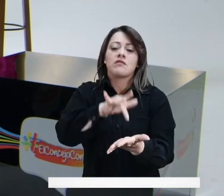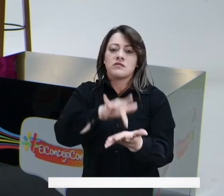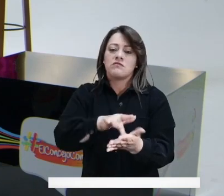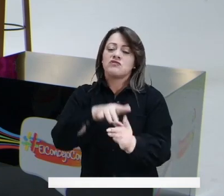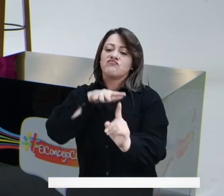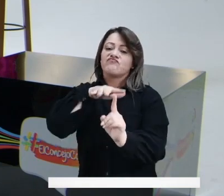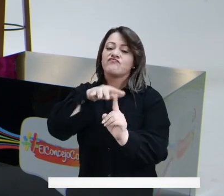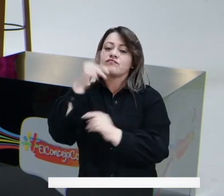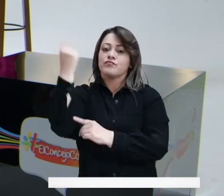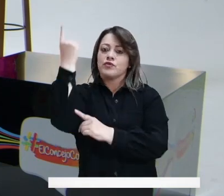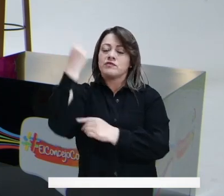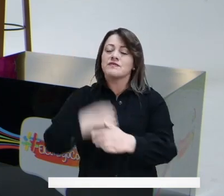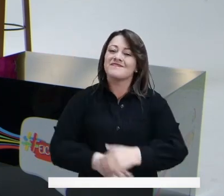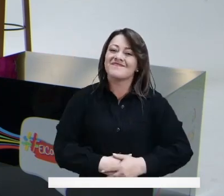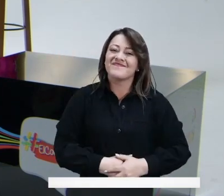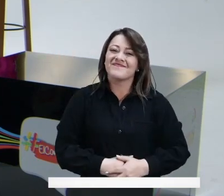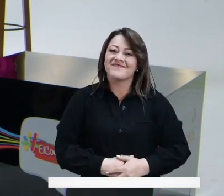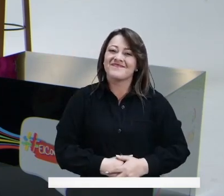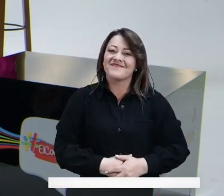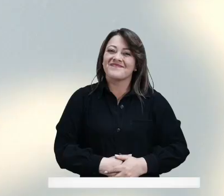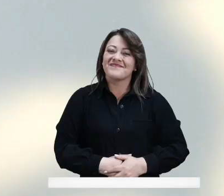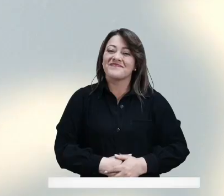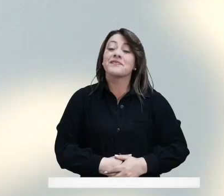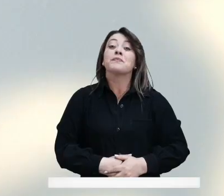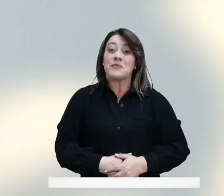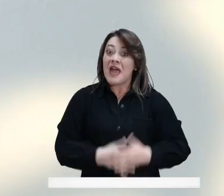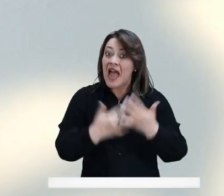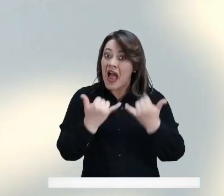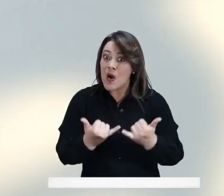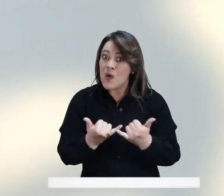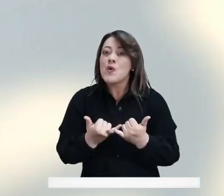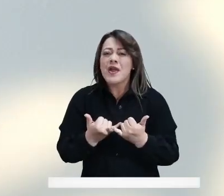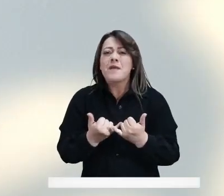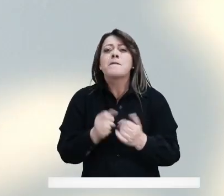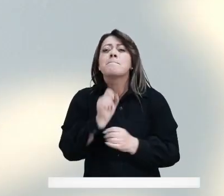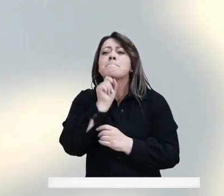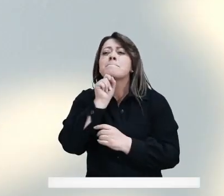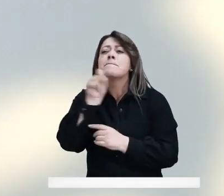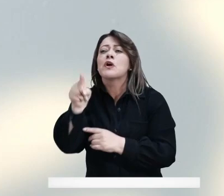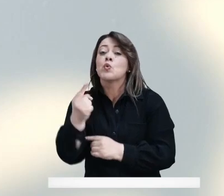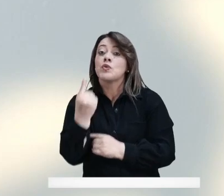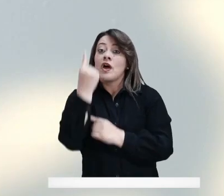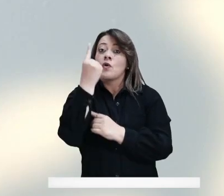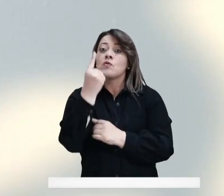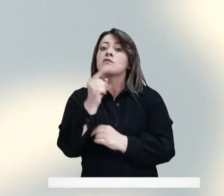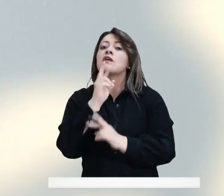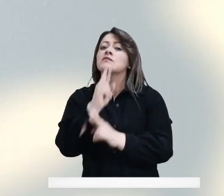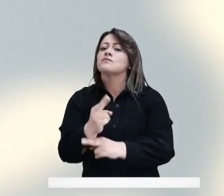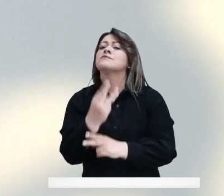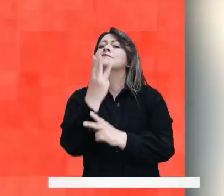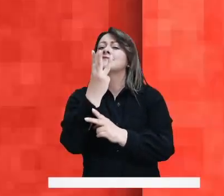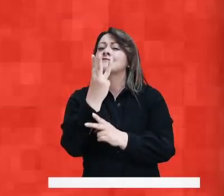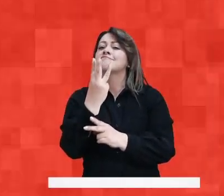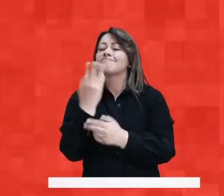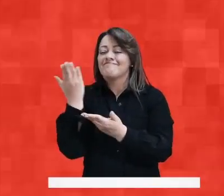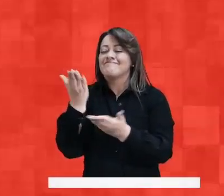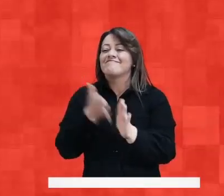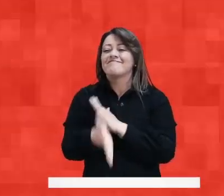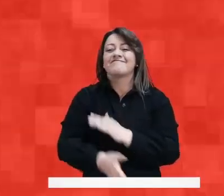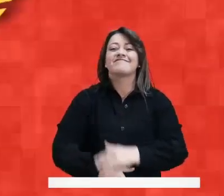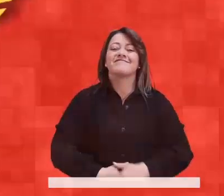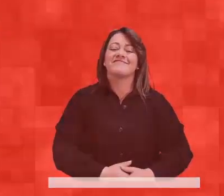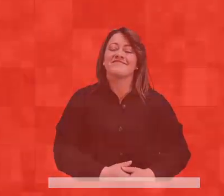con incidencia. Antes de despedirnos, quiero invitarlos para que me acompañen a disfrutar de la trivia de la semana.